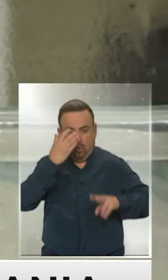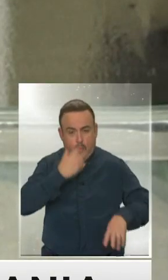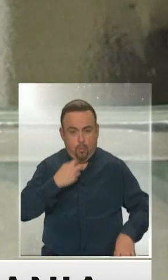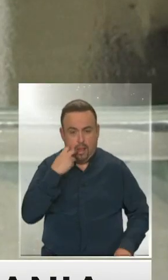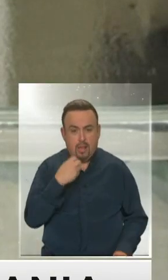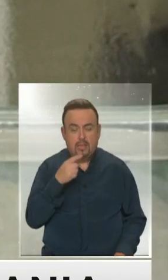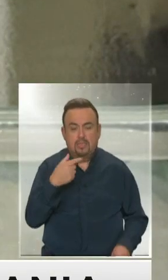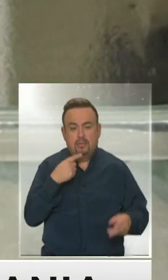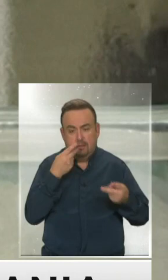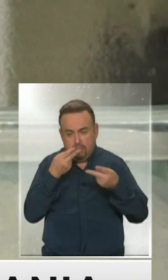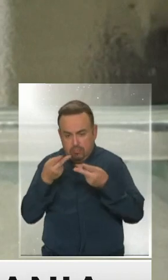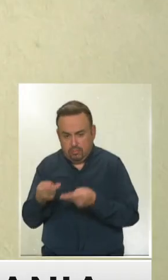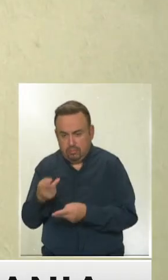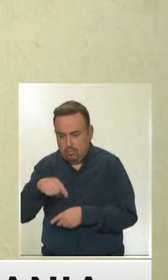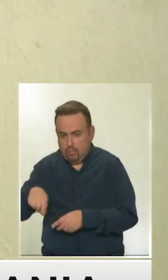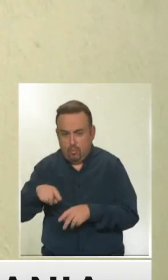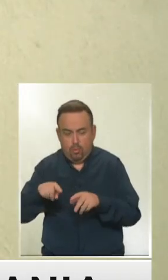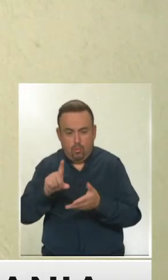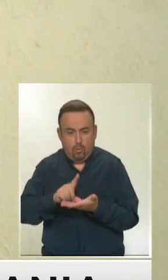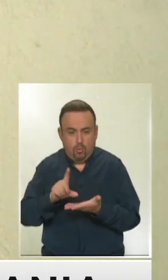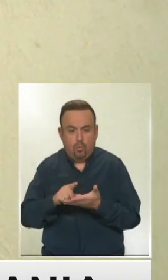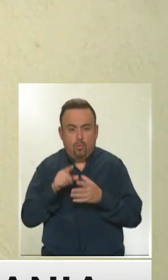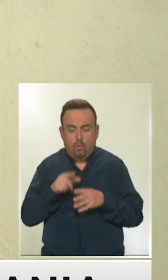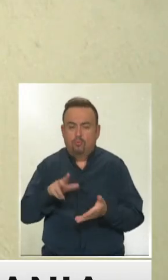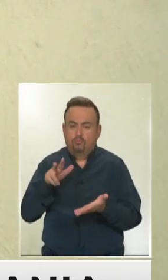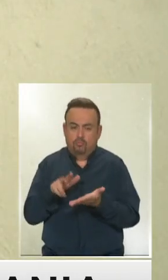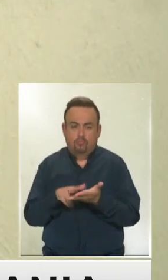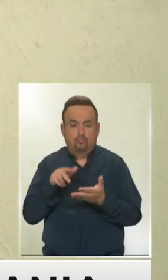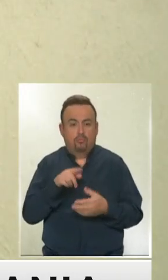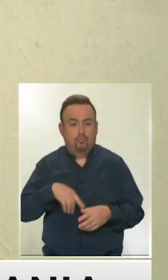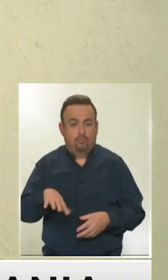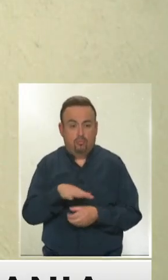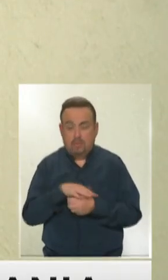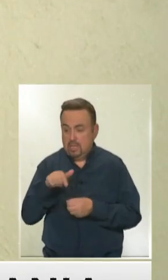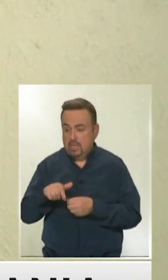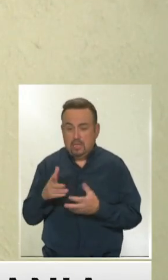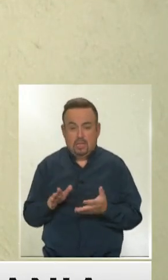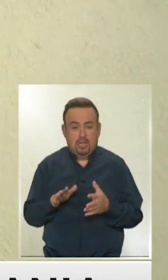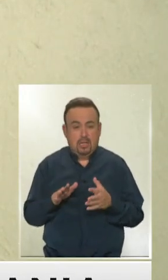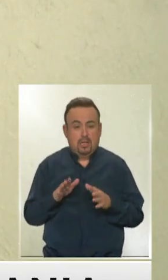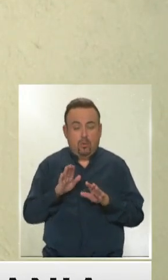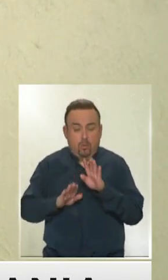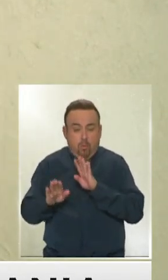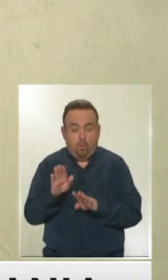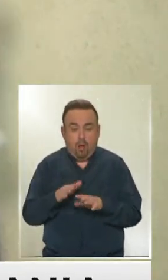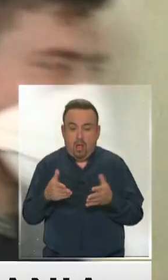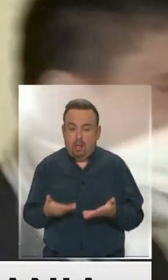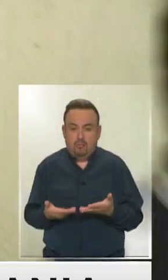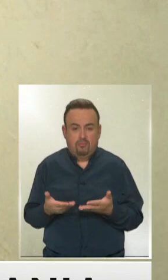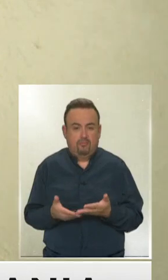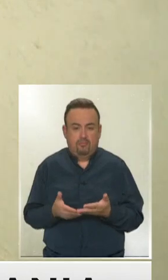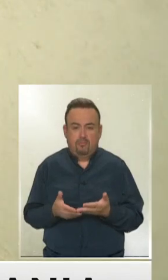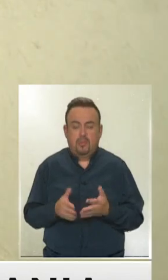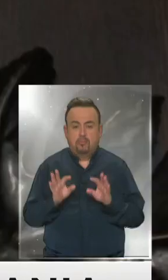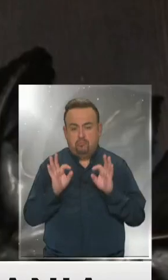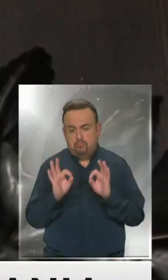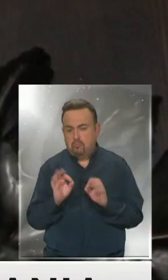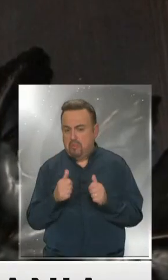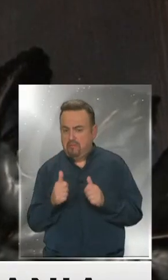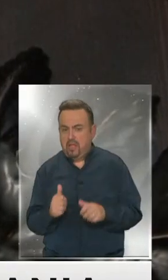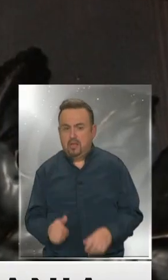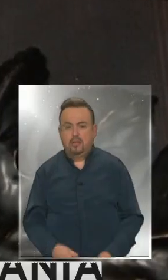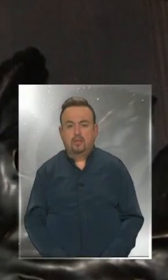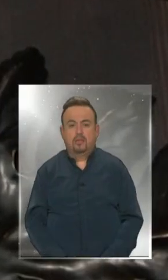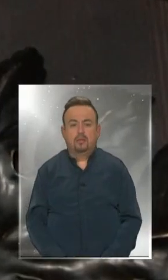quienes visitaron las instalaciones y confirmaron que las condiciones sanitarias y de cuidado por ahora eran satisfactorias